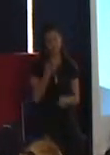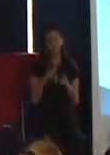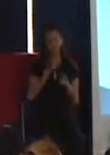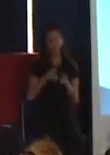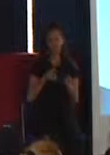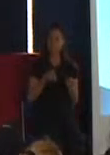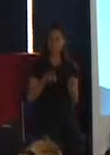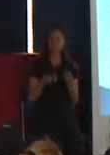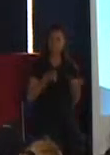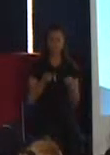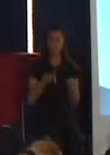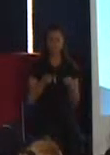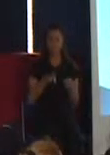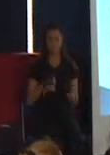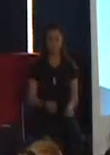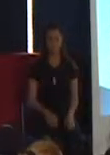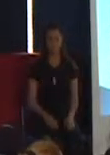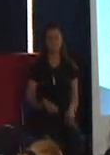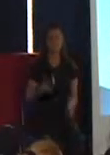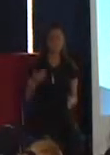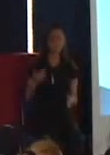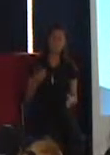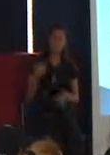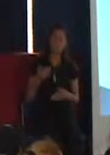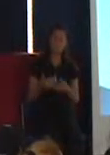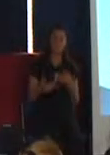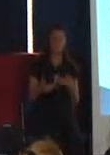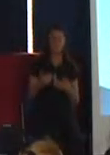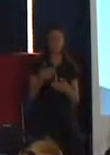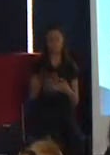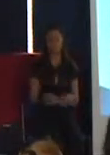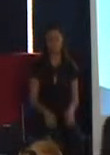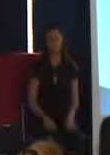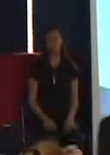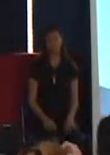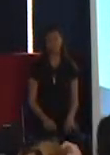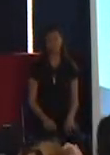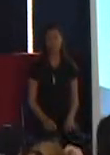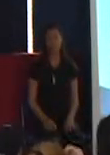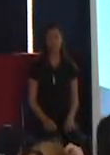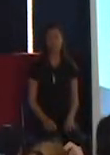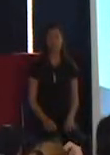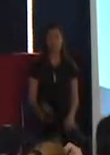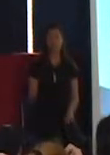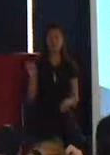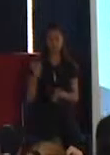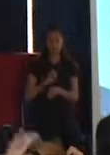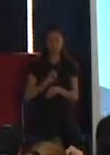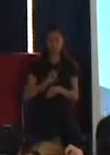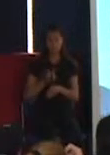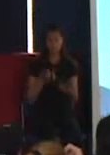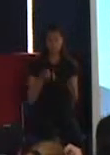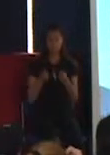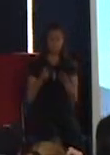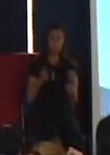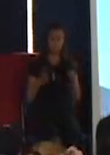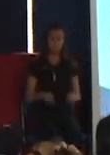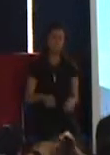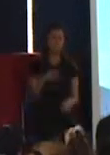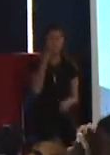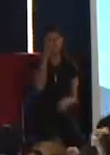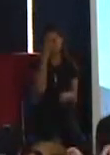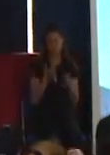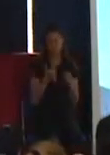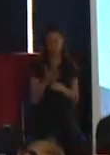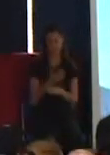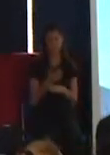que irlo manejando poco a poco, ¿sí? Que las instituciones también se vayan manejando, porque el problema es que